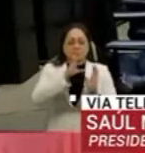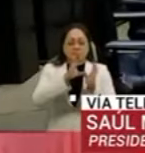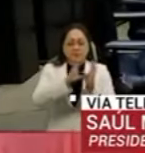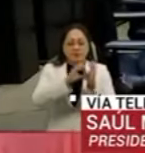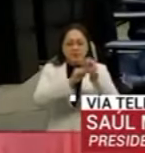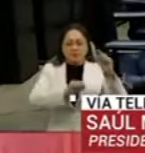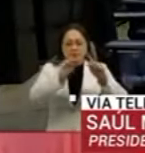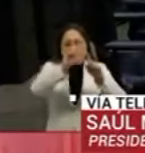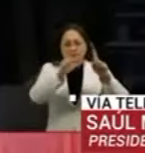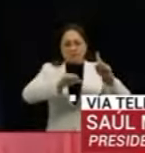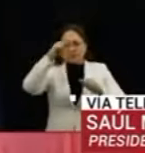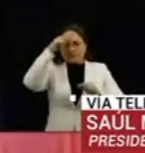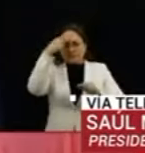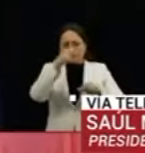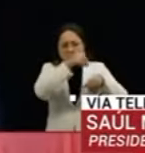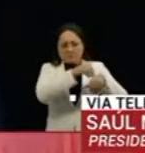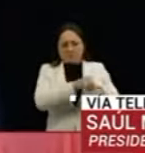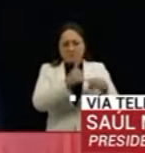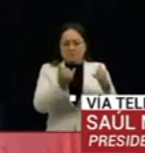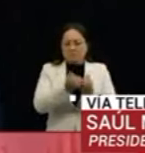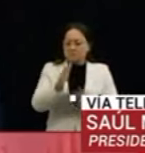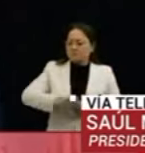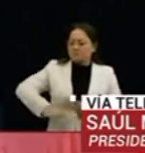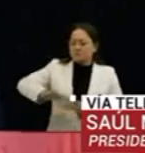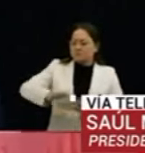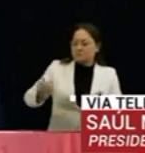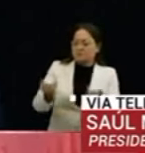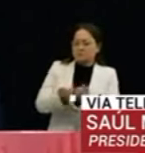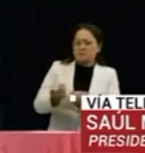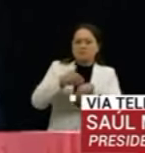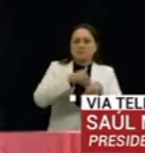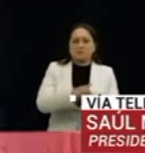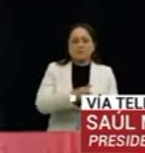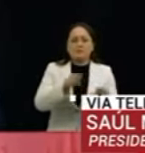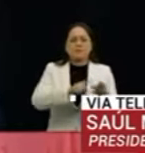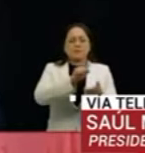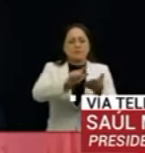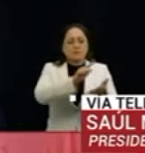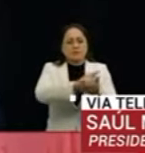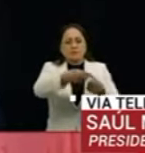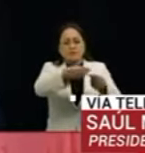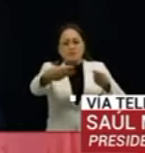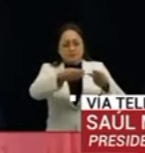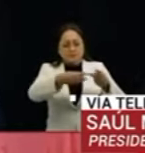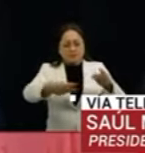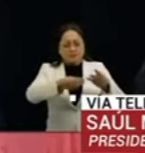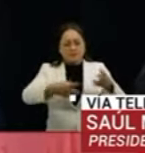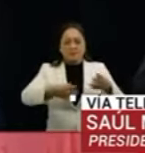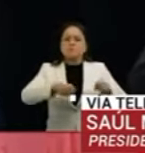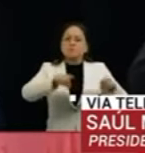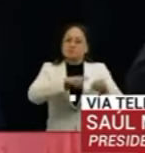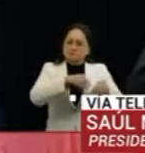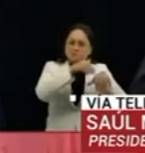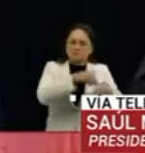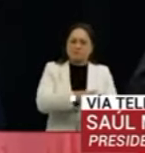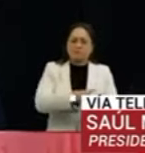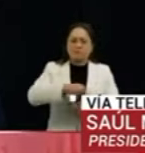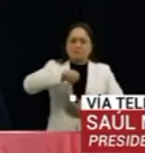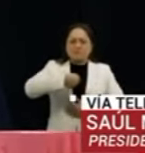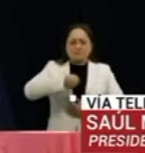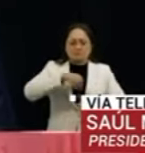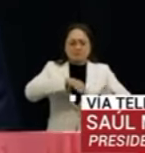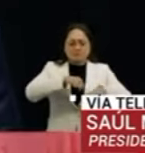acá en el senado van a ser dos comisiones la comisión de estudios legislativos y la comisión de puntos constitucionales quien se